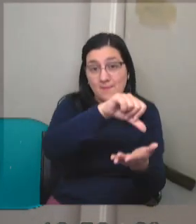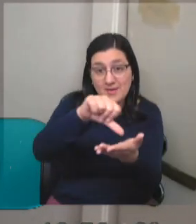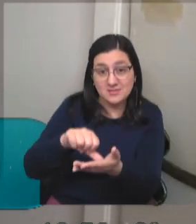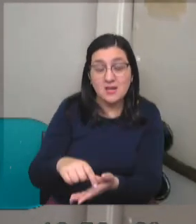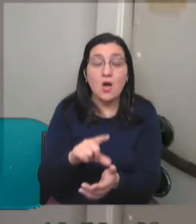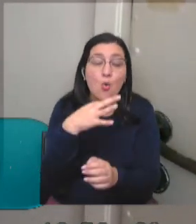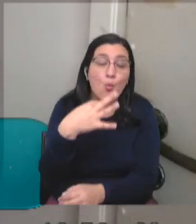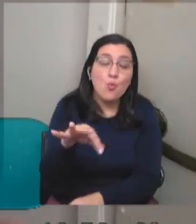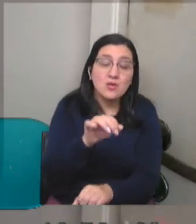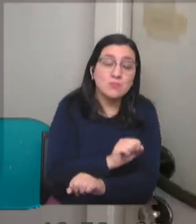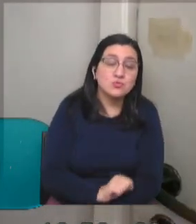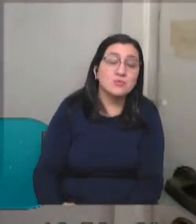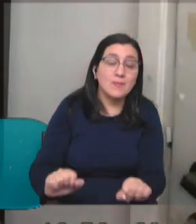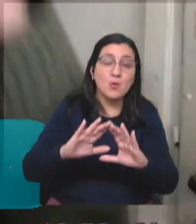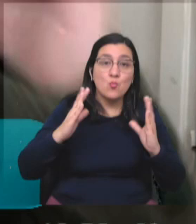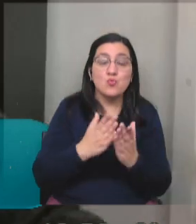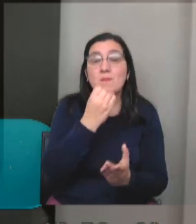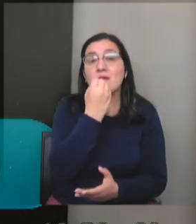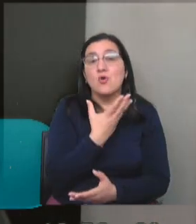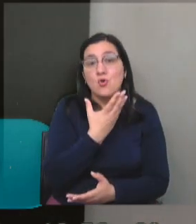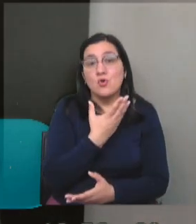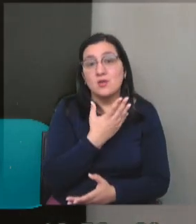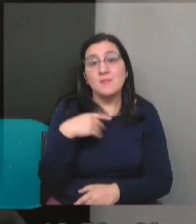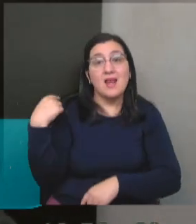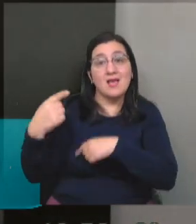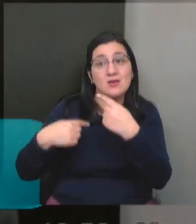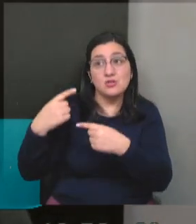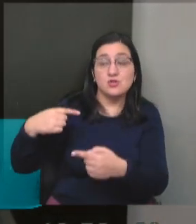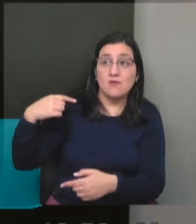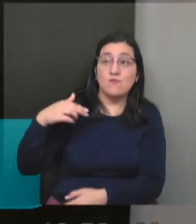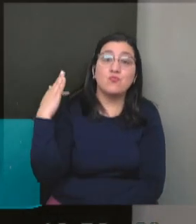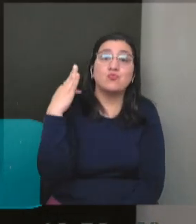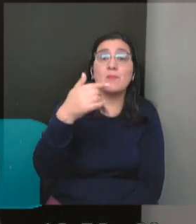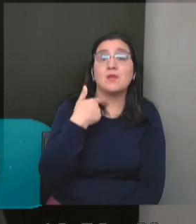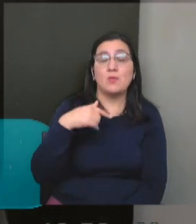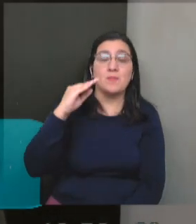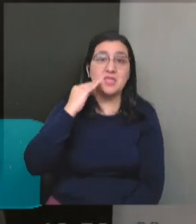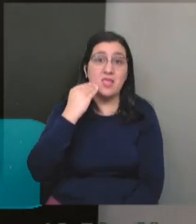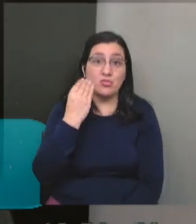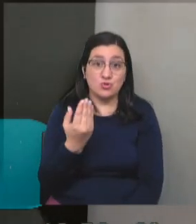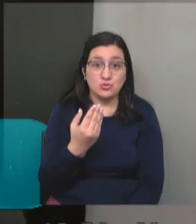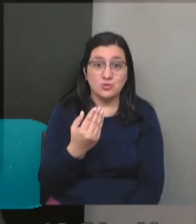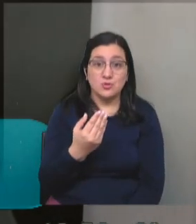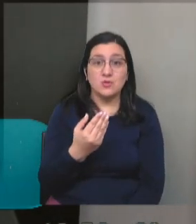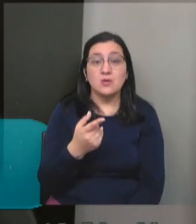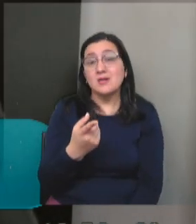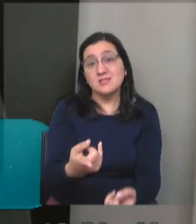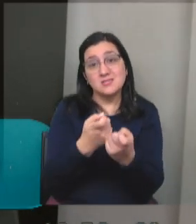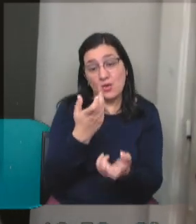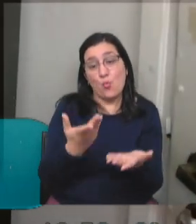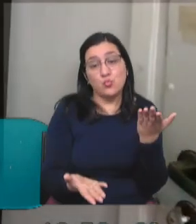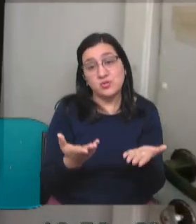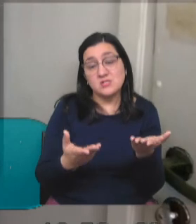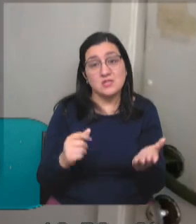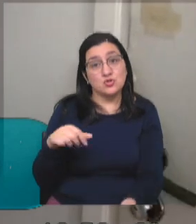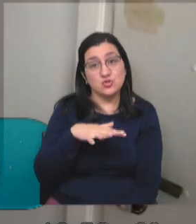única posibilidad que yo veo para un mundo mejor sobre todo para las generaciones que vienen para mis nietos por ejemplo es apostará la justicia social no queda